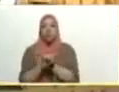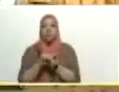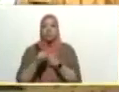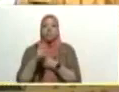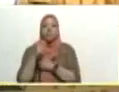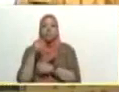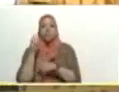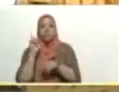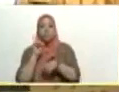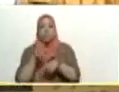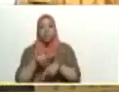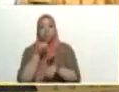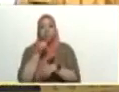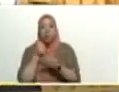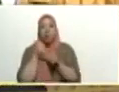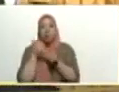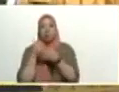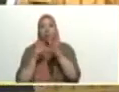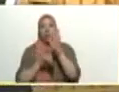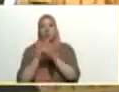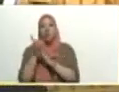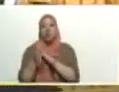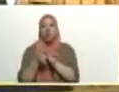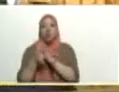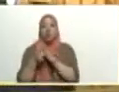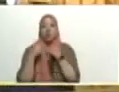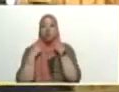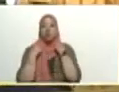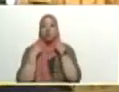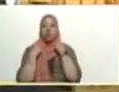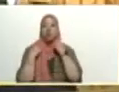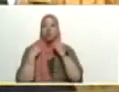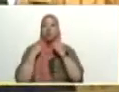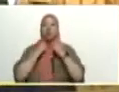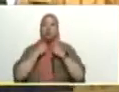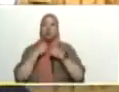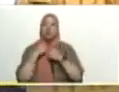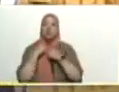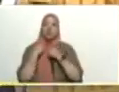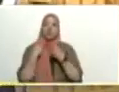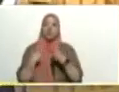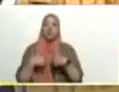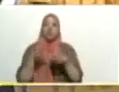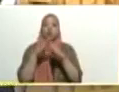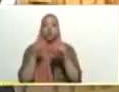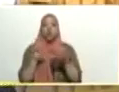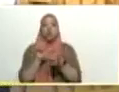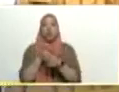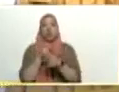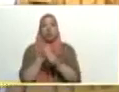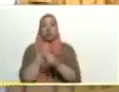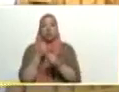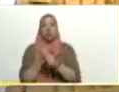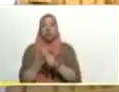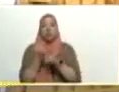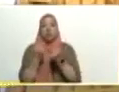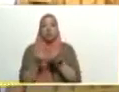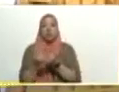también, ayudando al desarrollo tecnológico de Venezuela, convertir todo este gas en